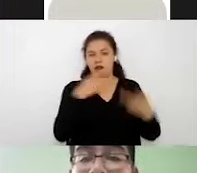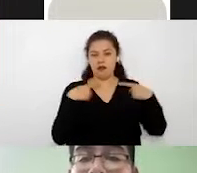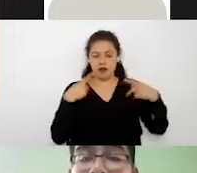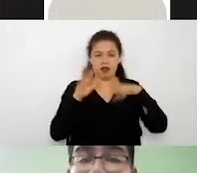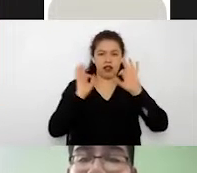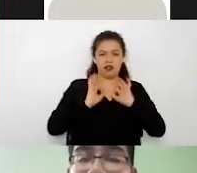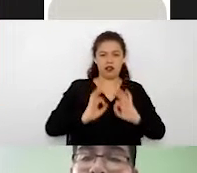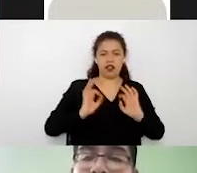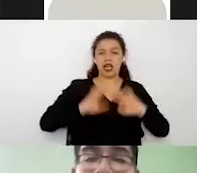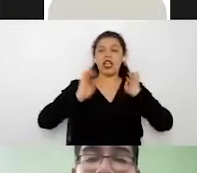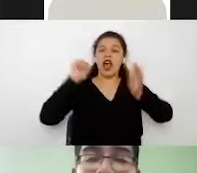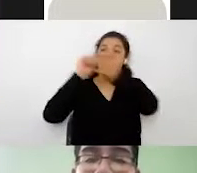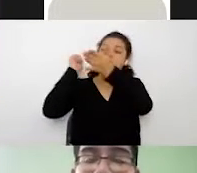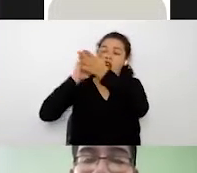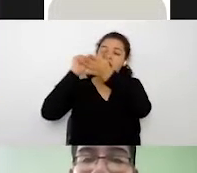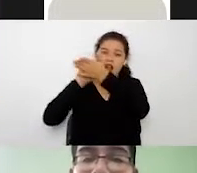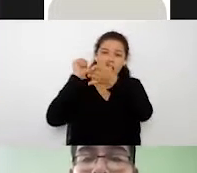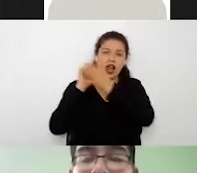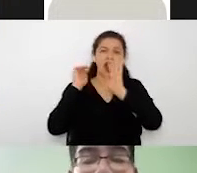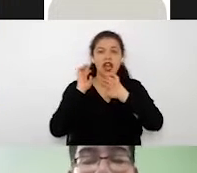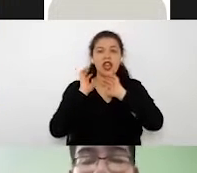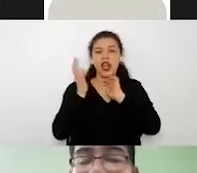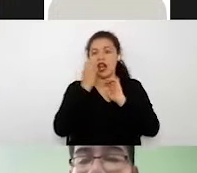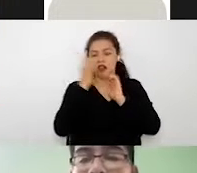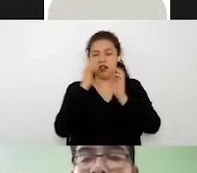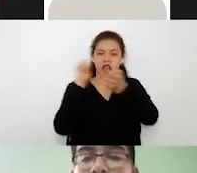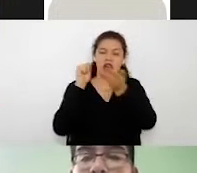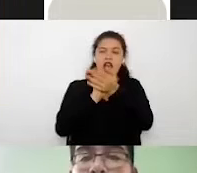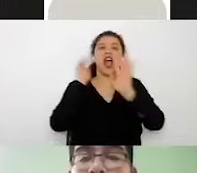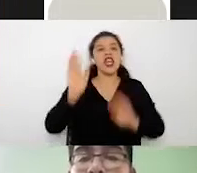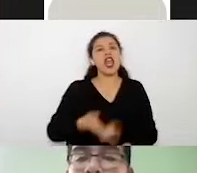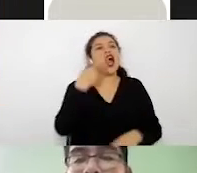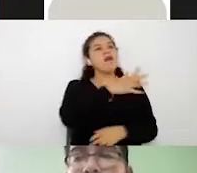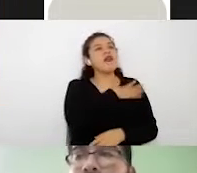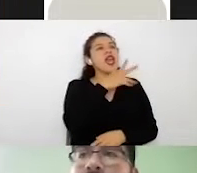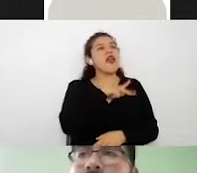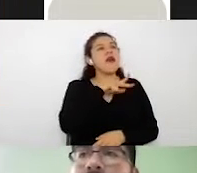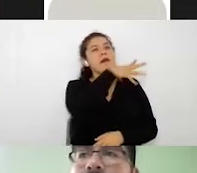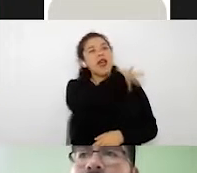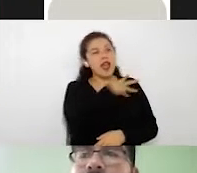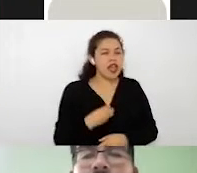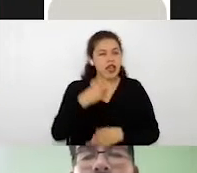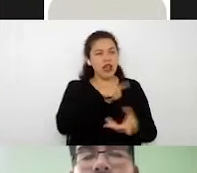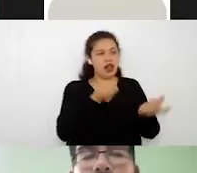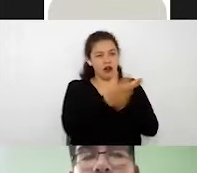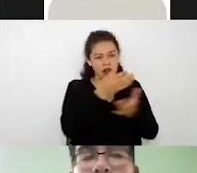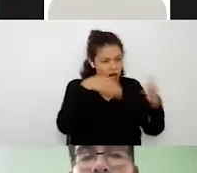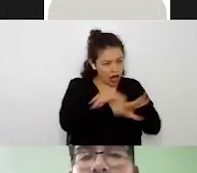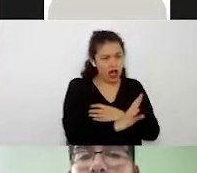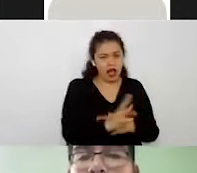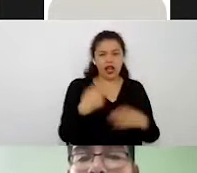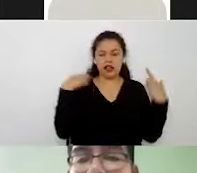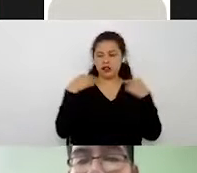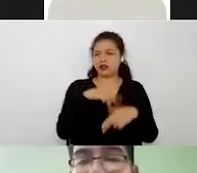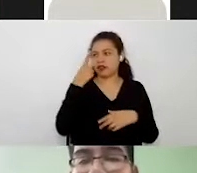estaban tocando la puerta de la escuela y estaban exigiendo entrar por sus hijos. Y la maestra se nos queda viendo y dice, les